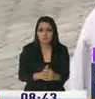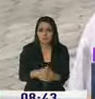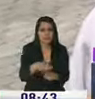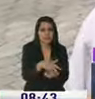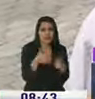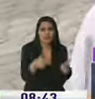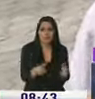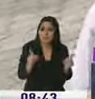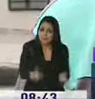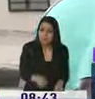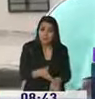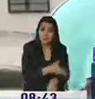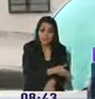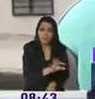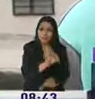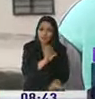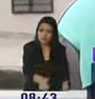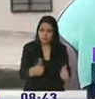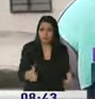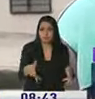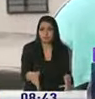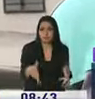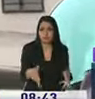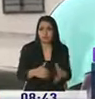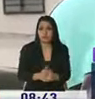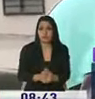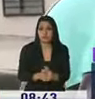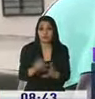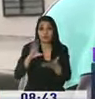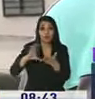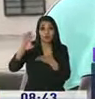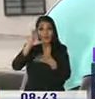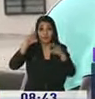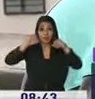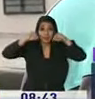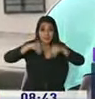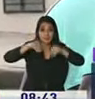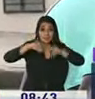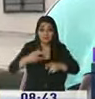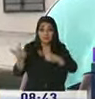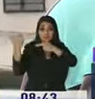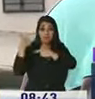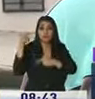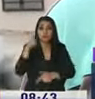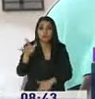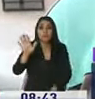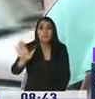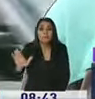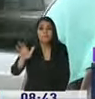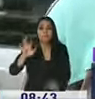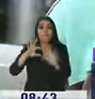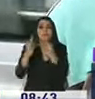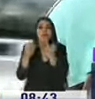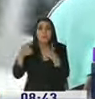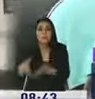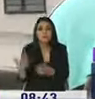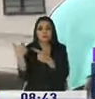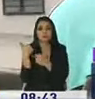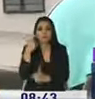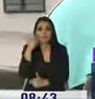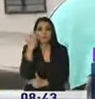jardines y todo eso. La educación no sale de los colegios. La educación sale de los hogares. Como lo hemos